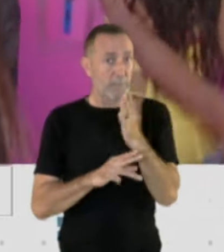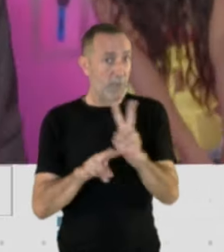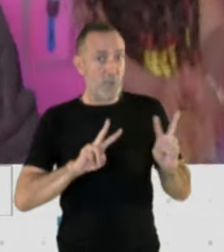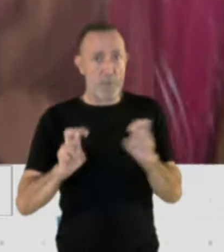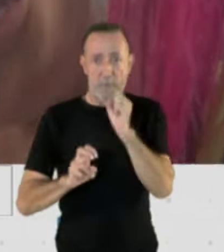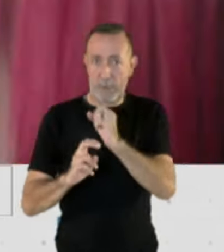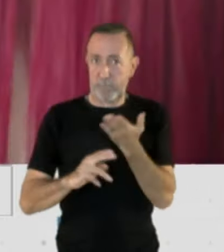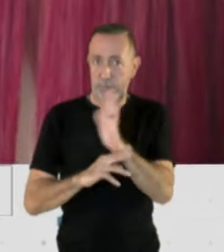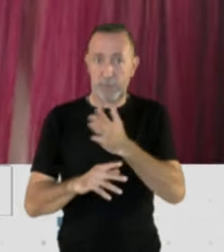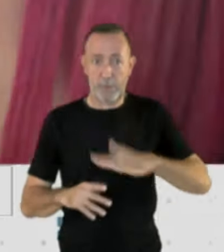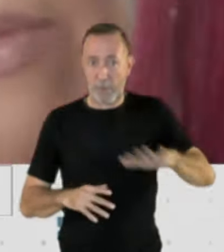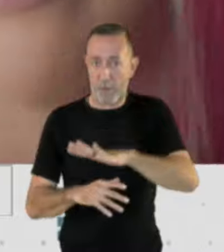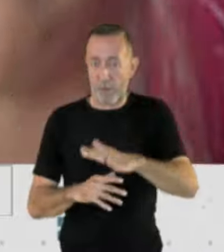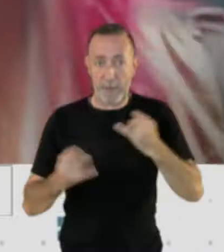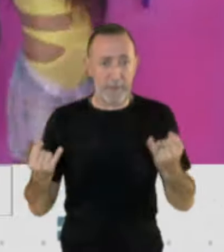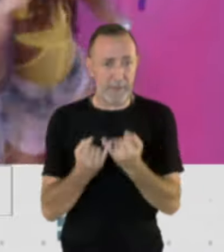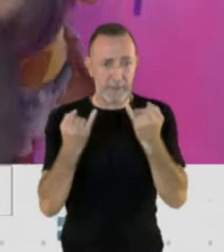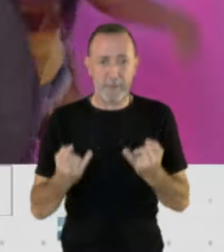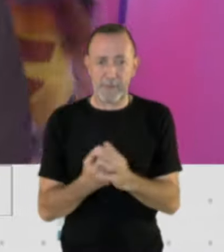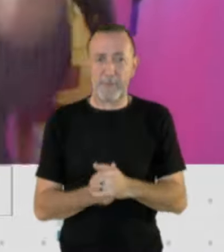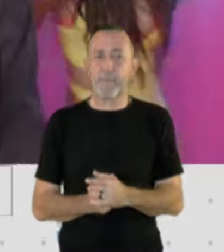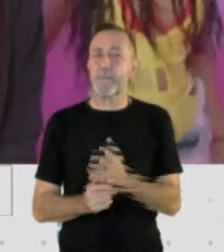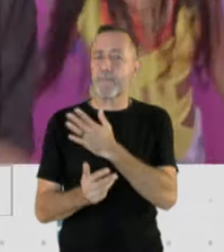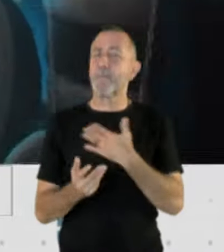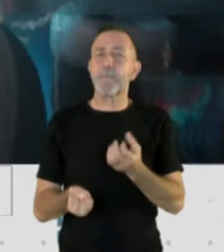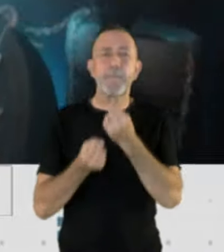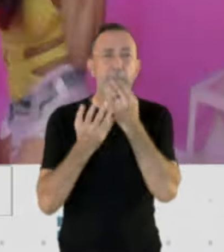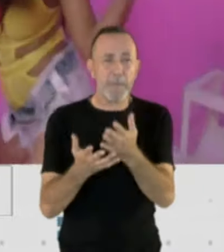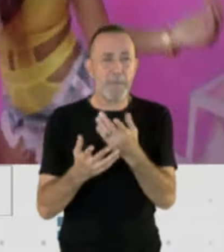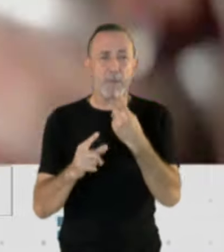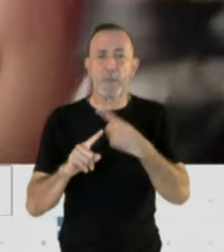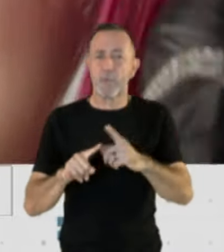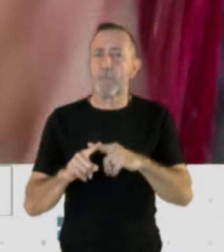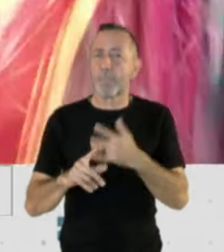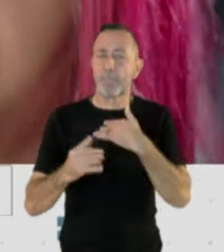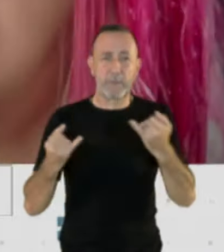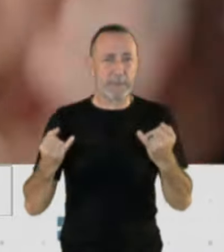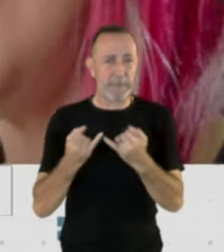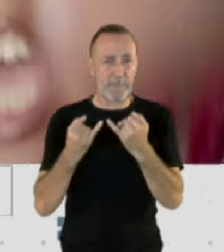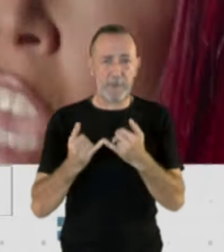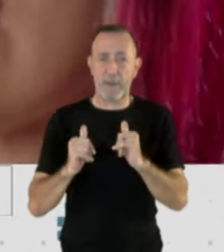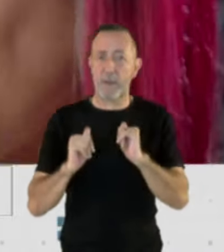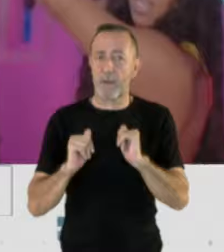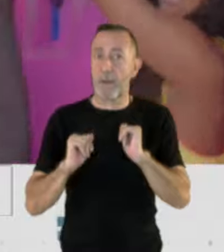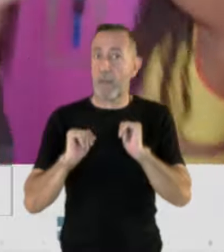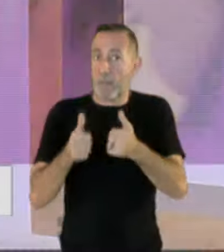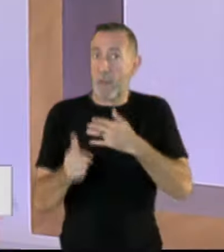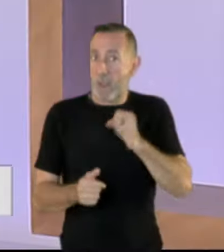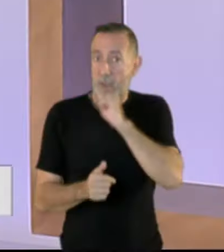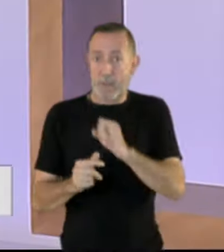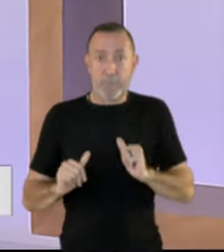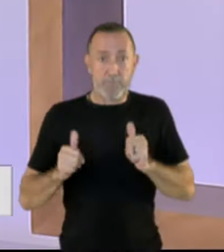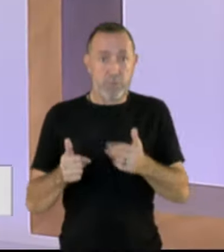sepa porque quiero retribuirle todo el cariño que me va a tener y desde el principio de mi carera que como siempre lo digo y lo repito de que fue una gran